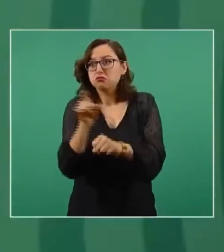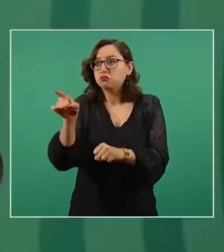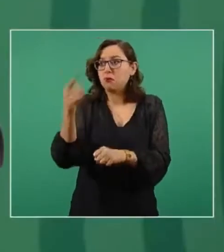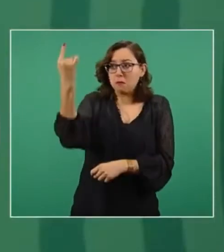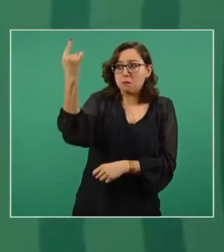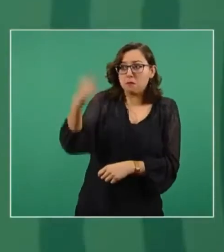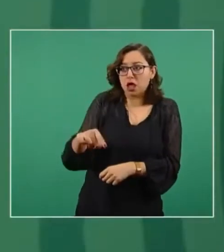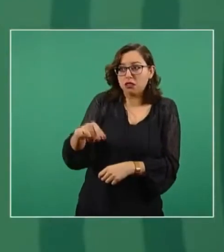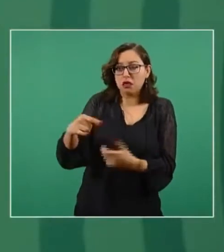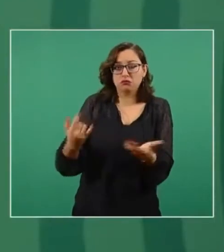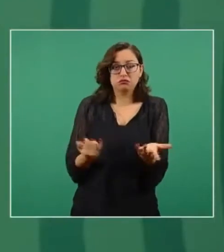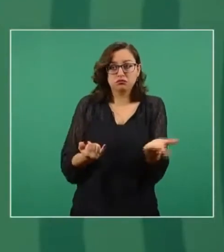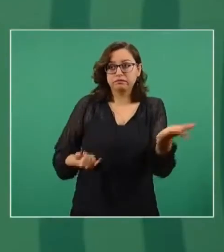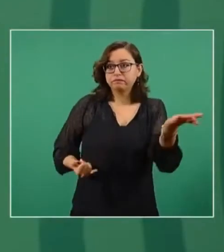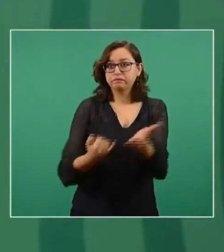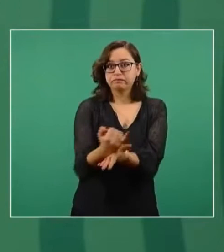Sobre la base de los peritajes,